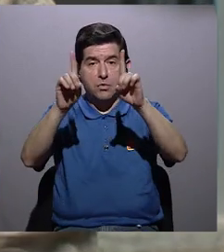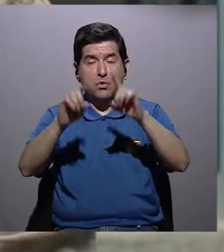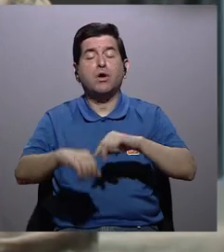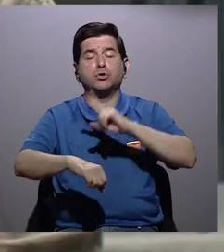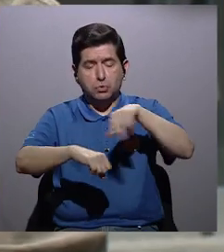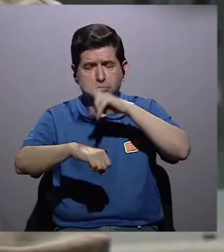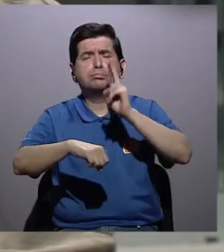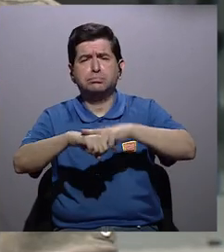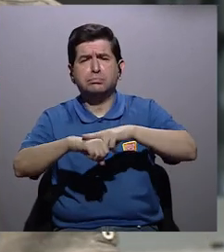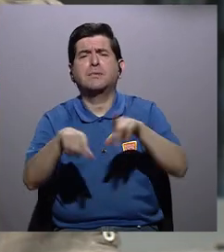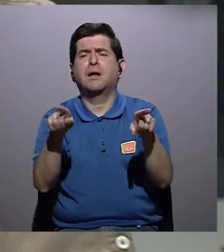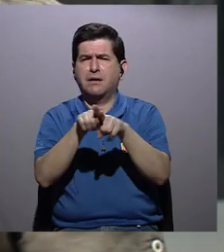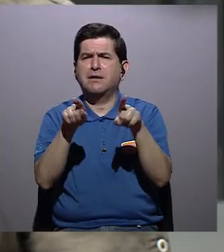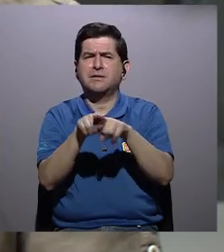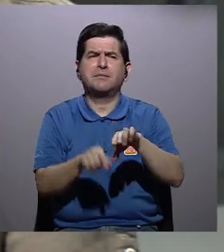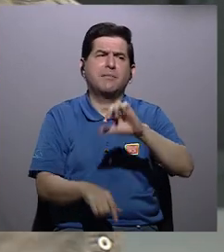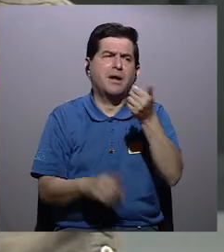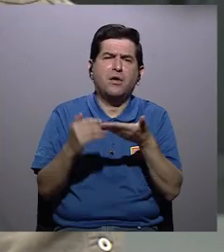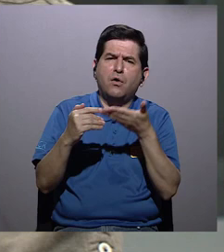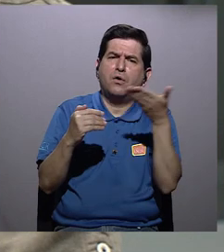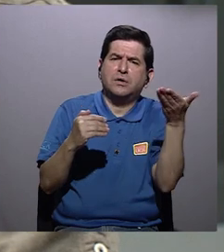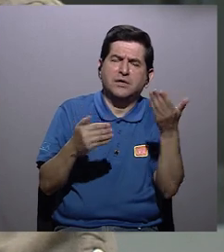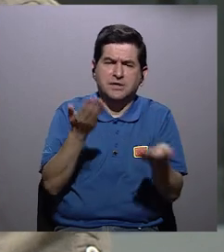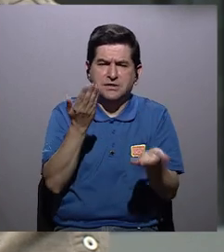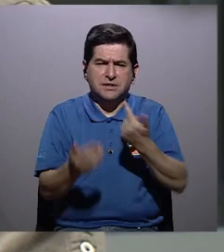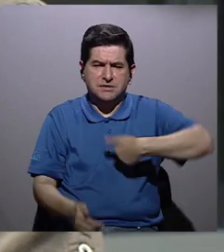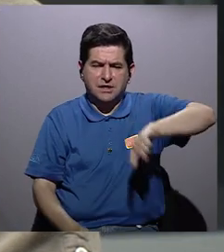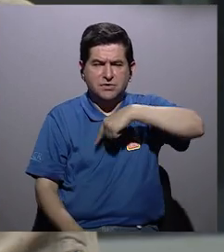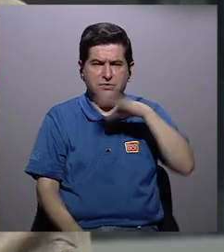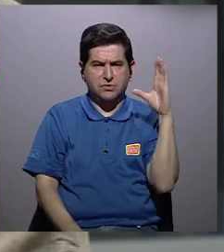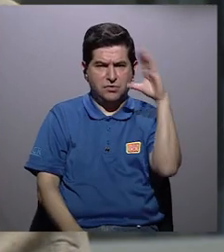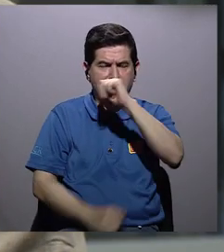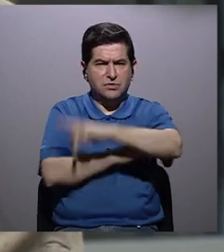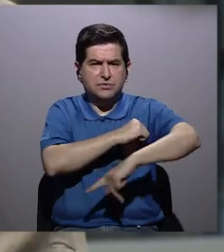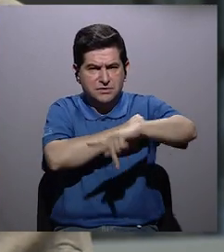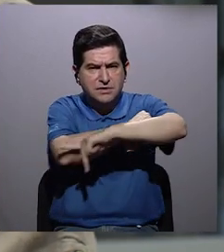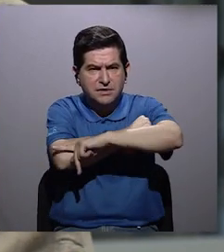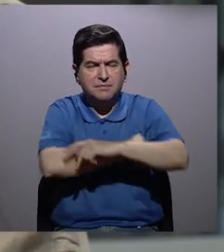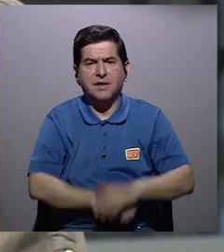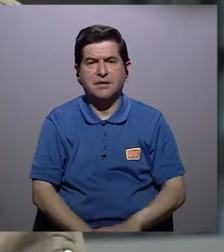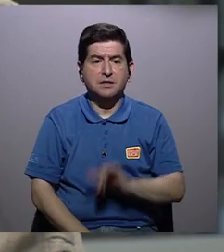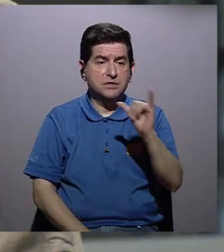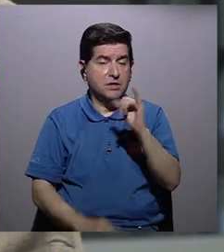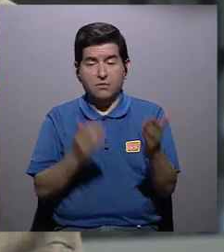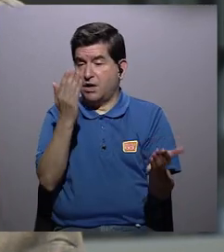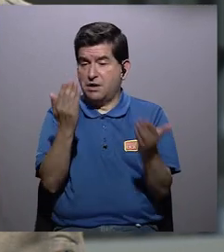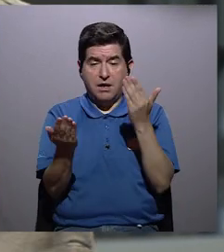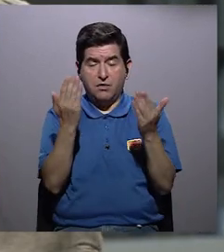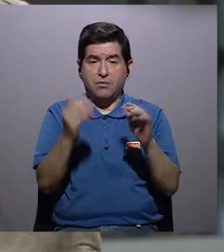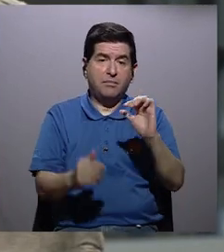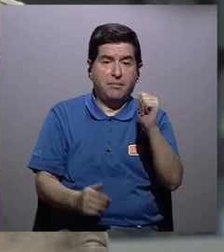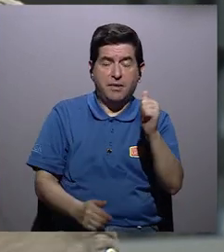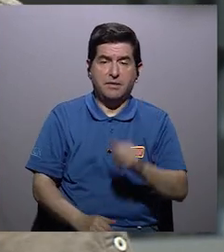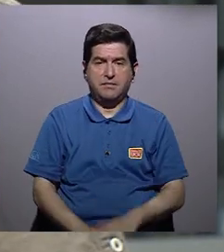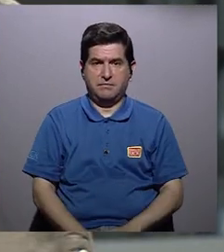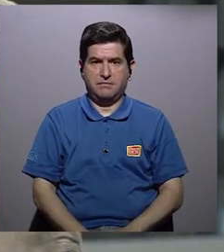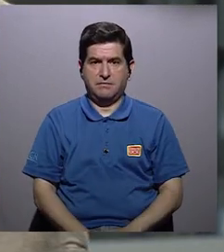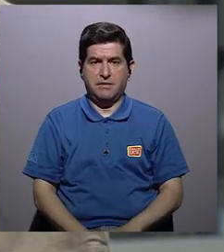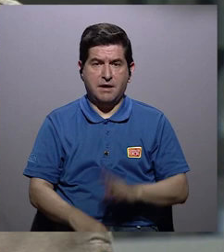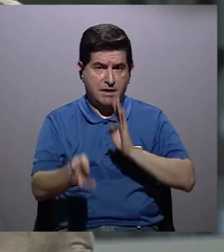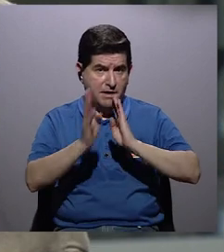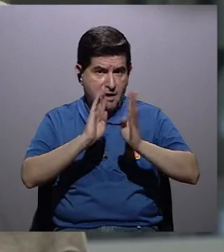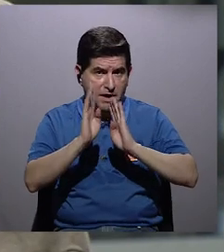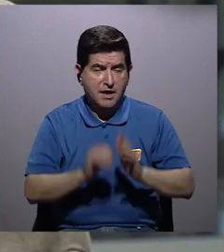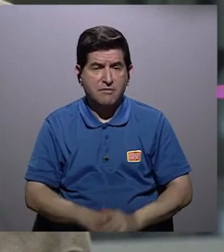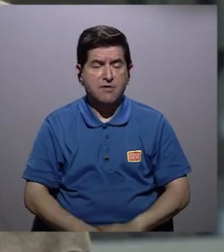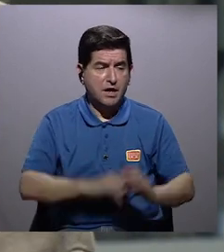muy frecuente. Y también hay que ver otra cosa que hemos visto en el país, pero también comparativamente. Es que la, cuando se habla, por